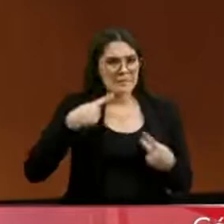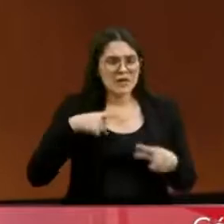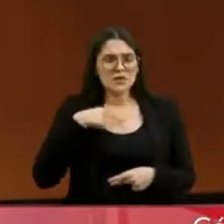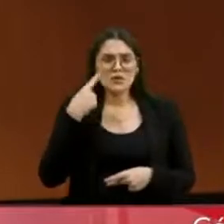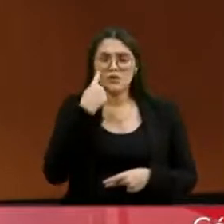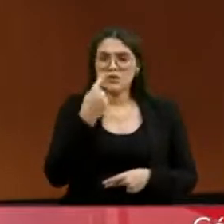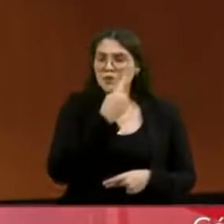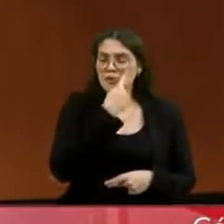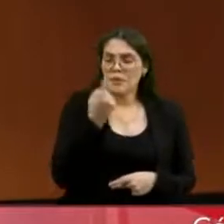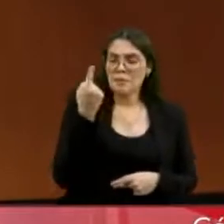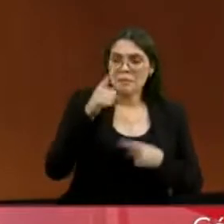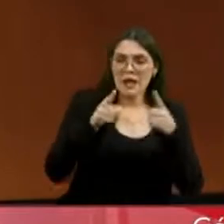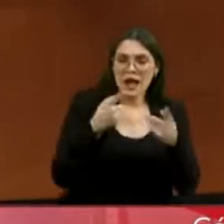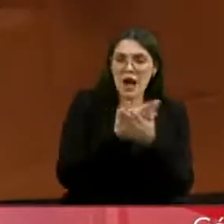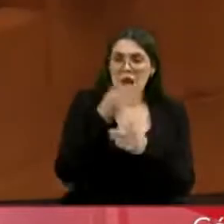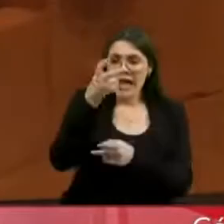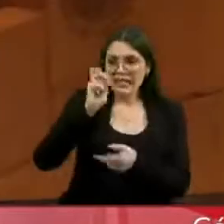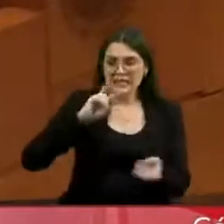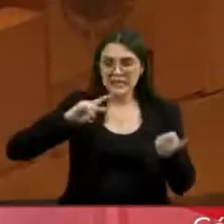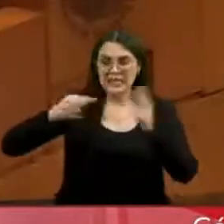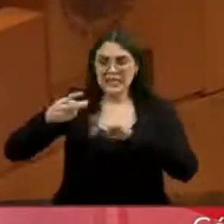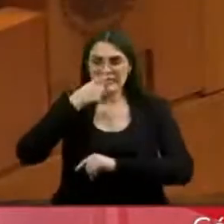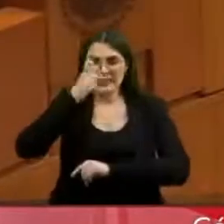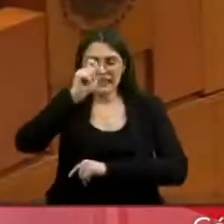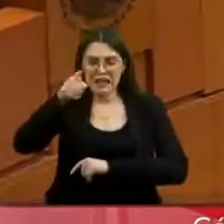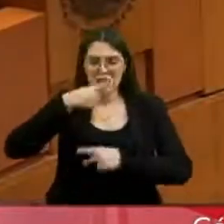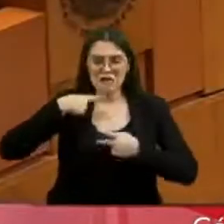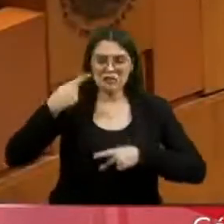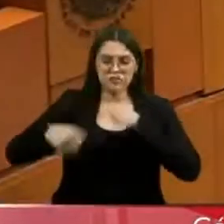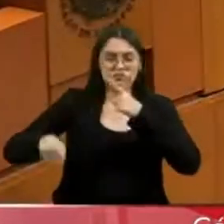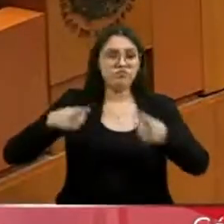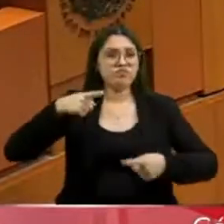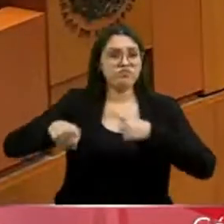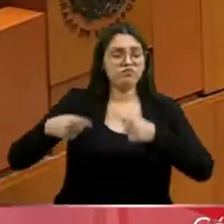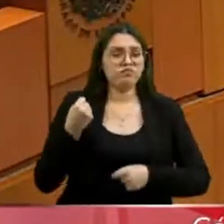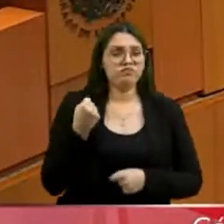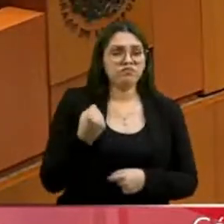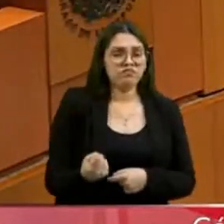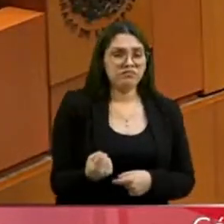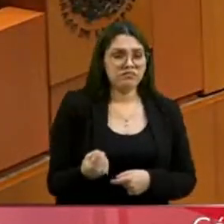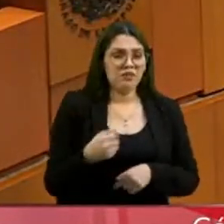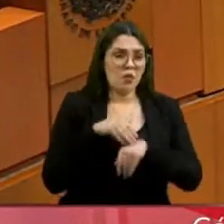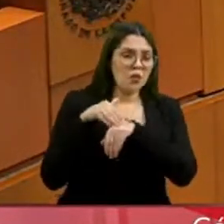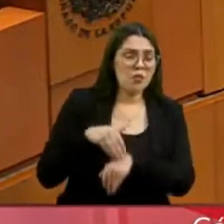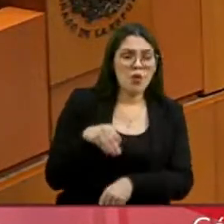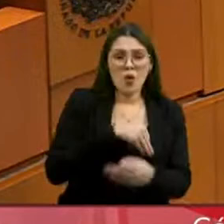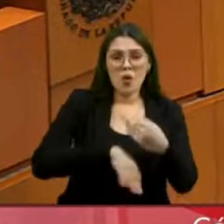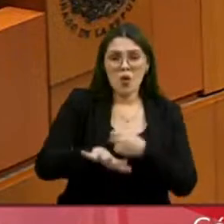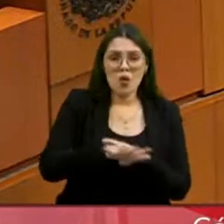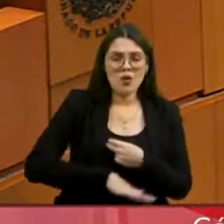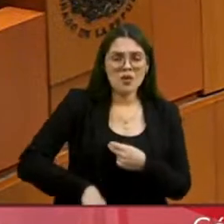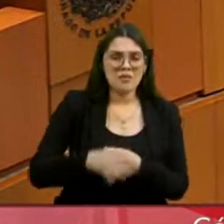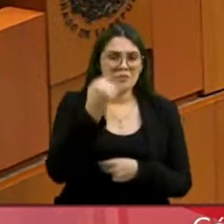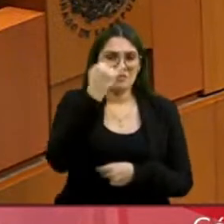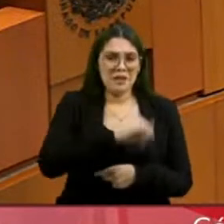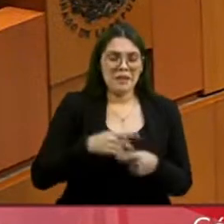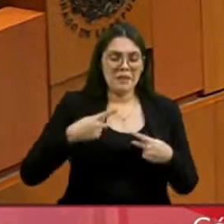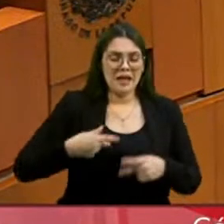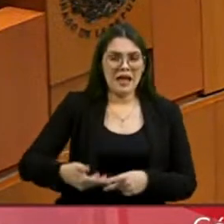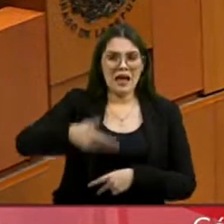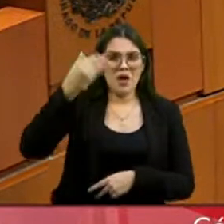una dictadura. Ahora resulta que el pueblo de México nos dio un apoyo tan impresionante, es